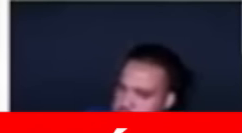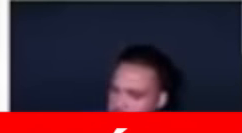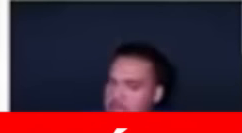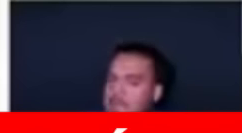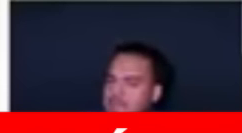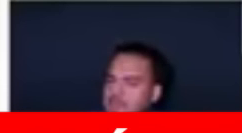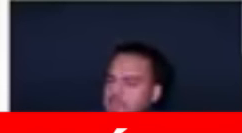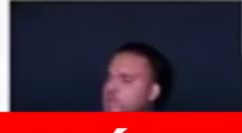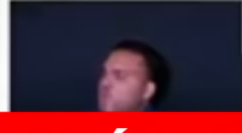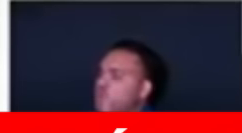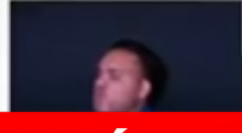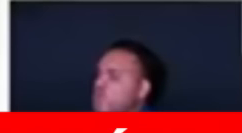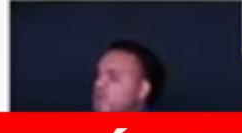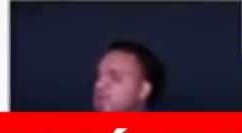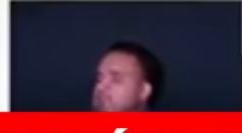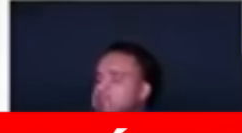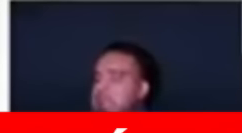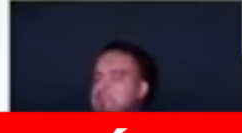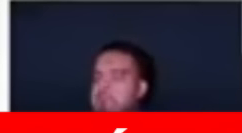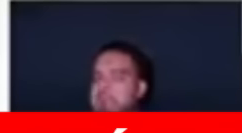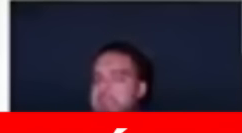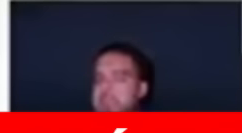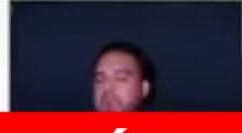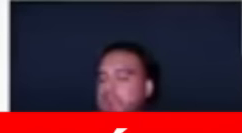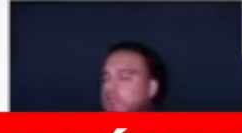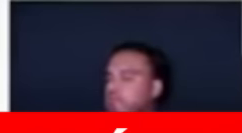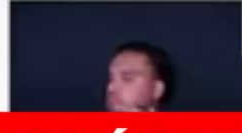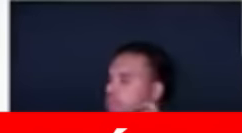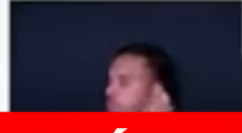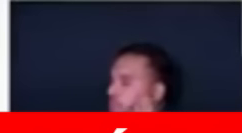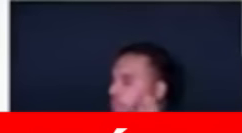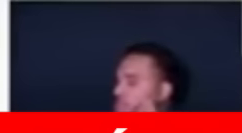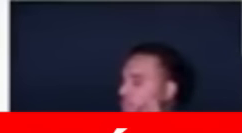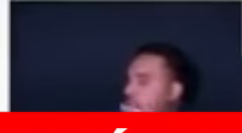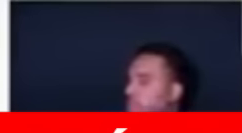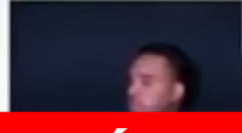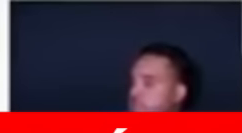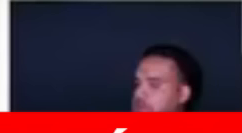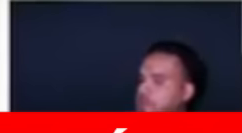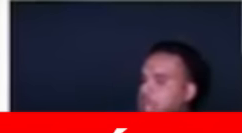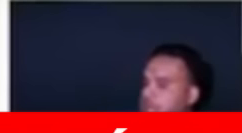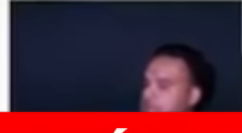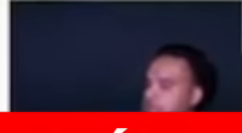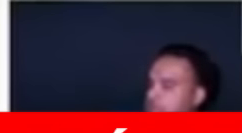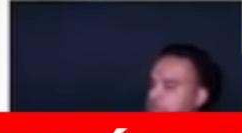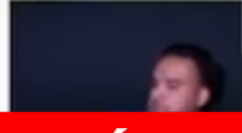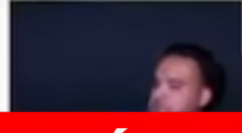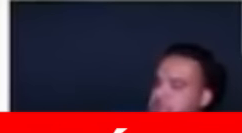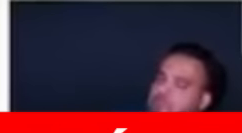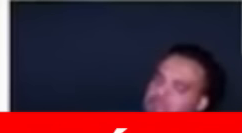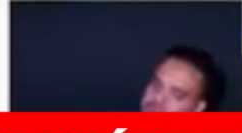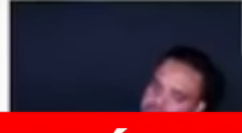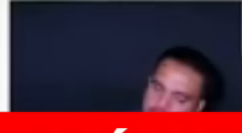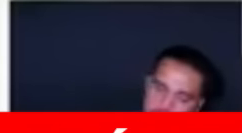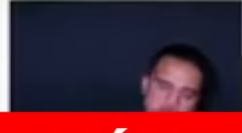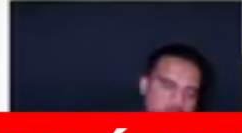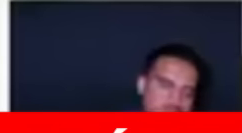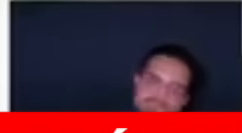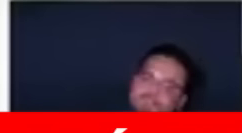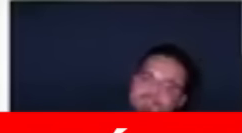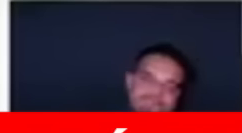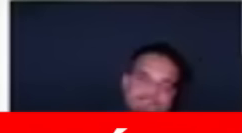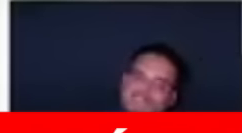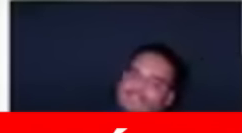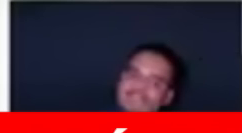se agachan y se van de lado porque también recibieron su parte. No, amigos, esa es